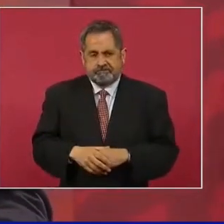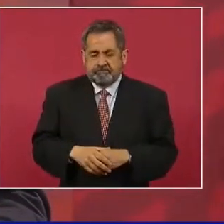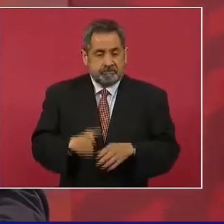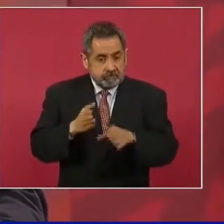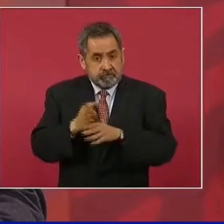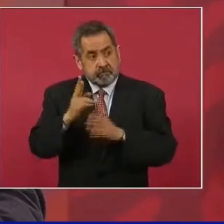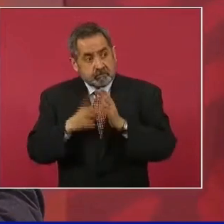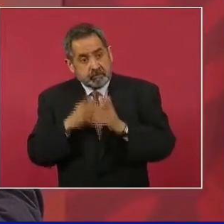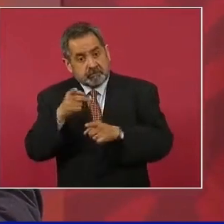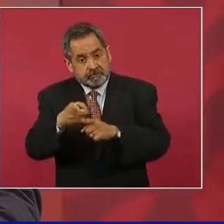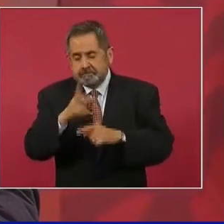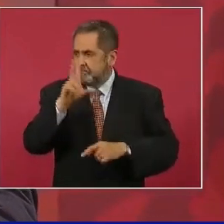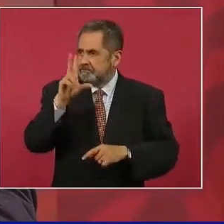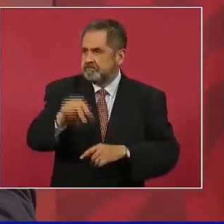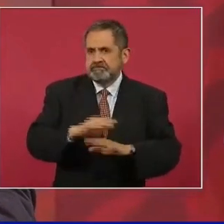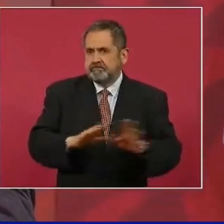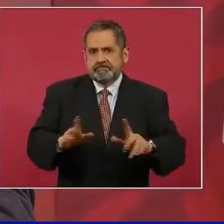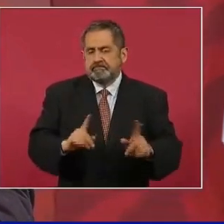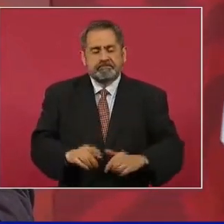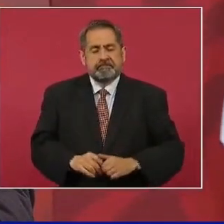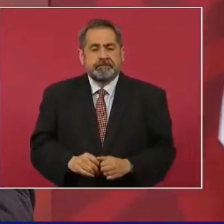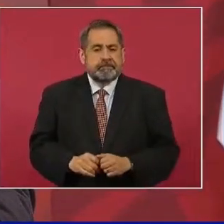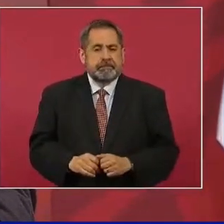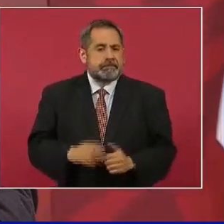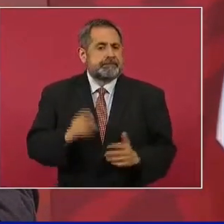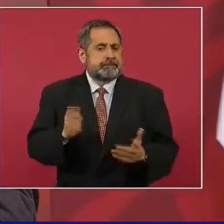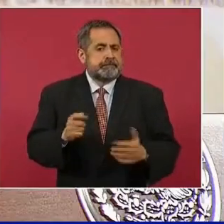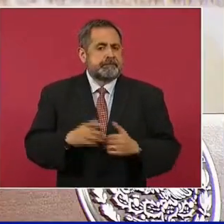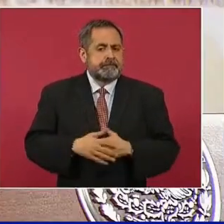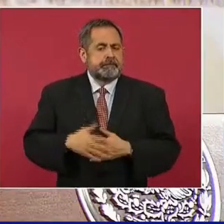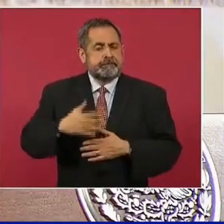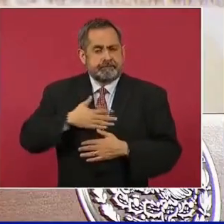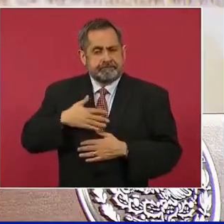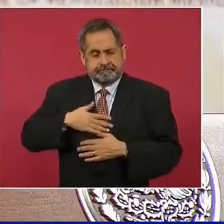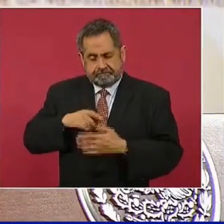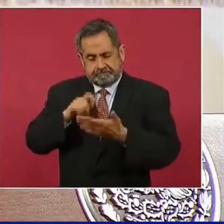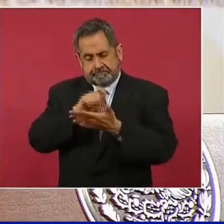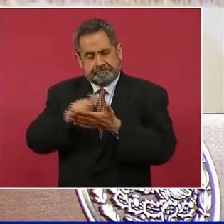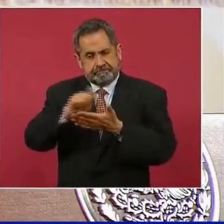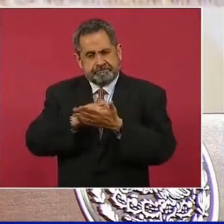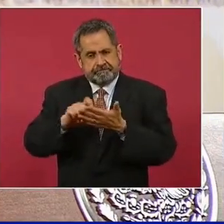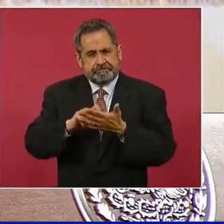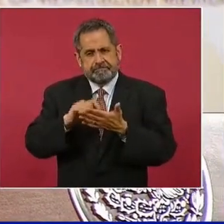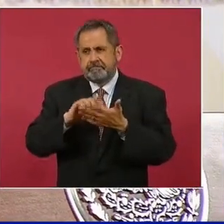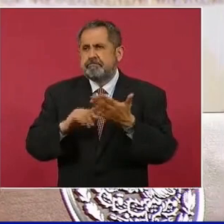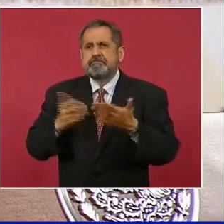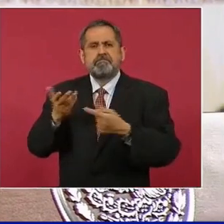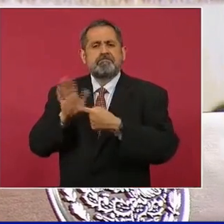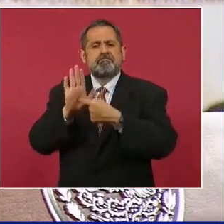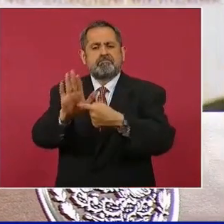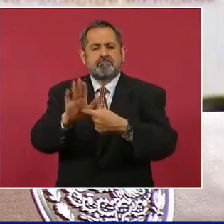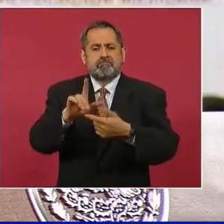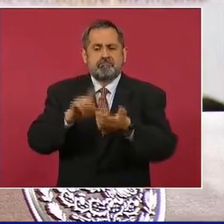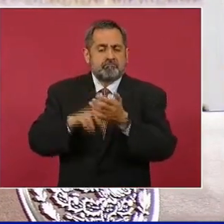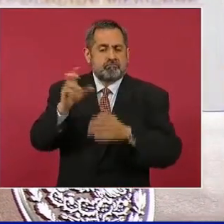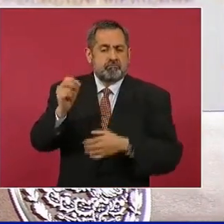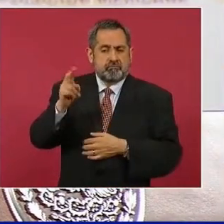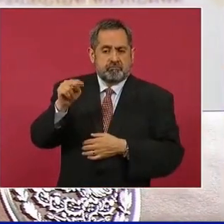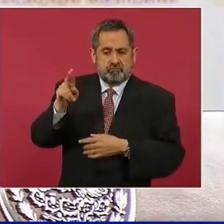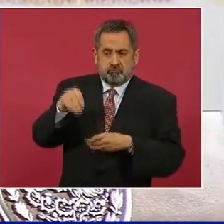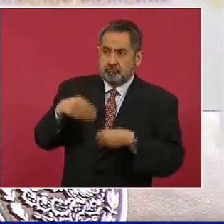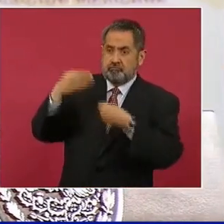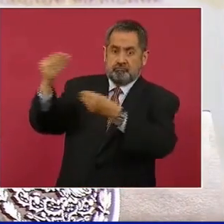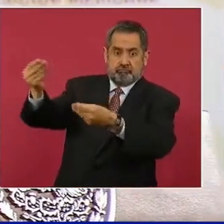opción. Entonces, en el documento que presenté en Naciones Unidas hablo de